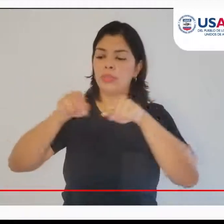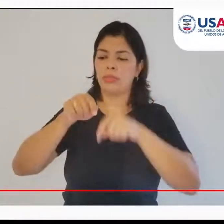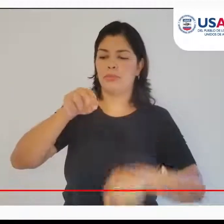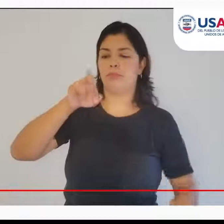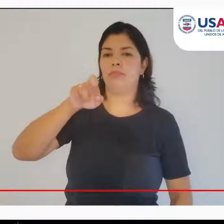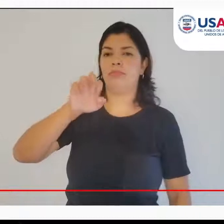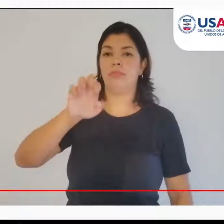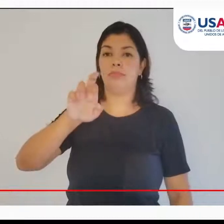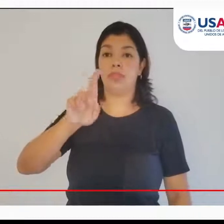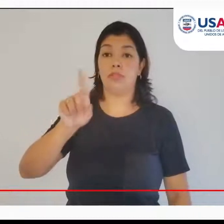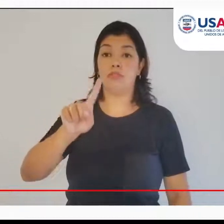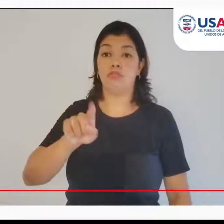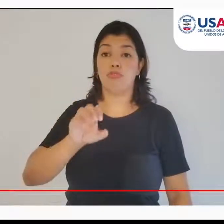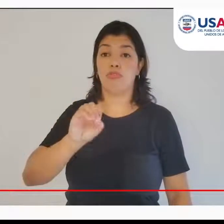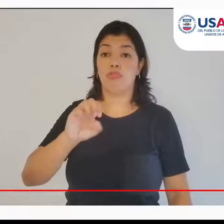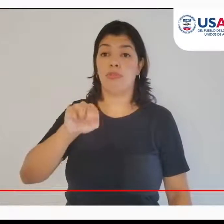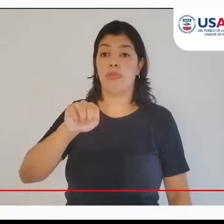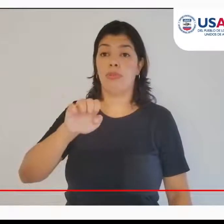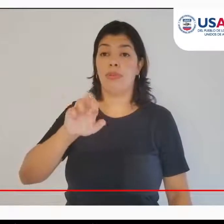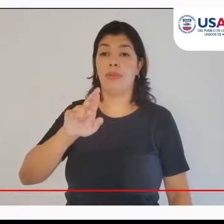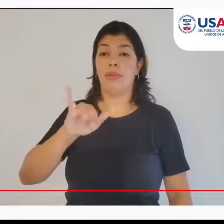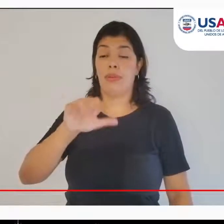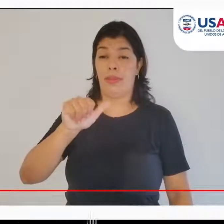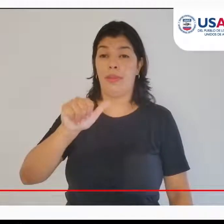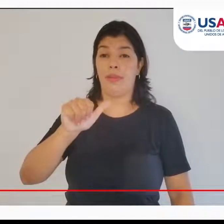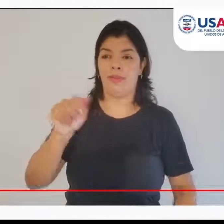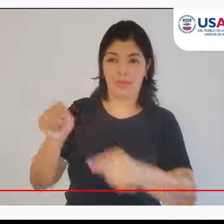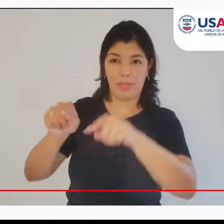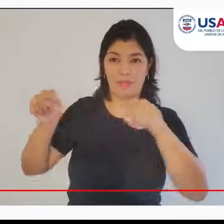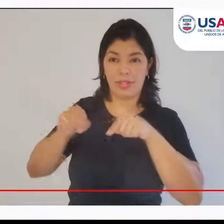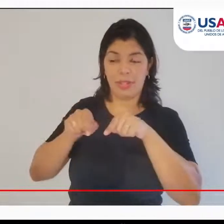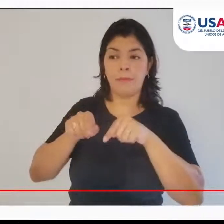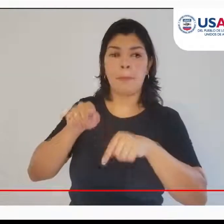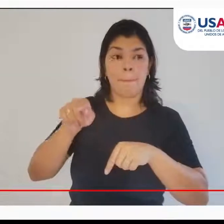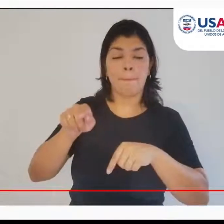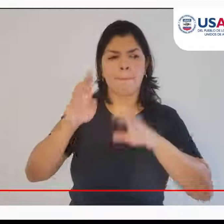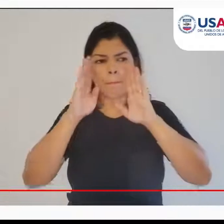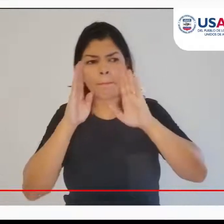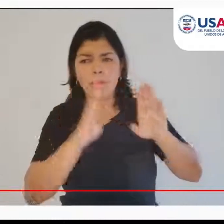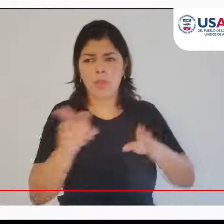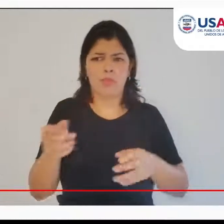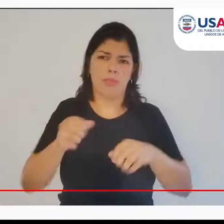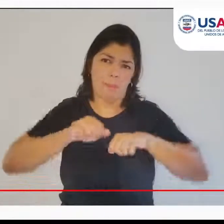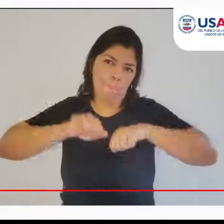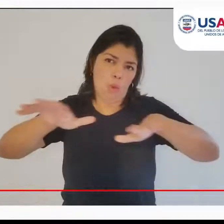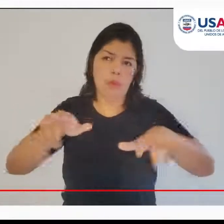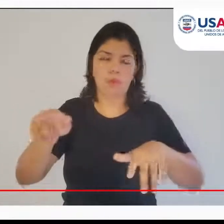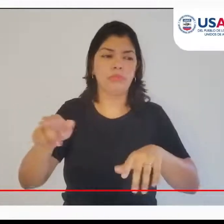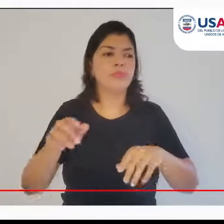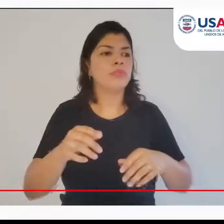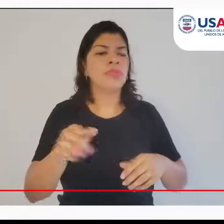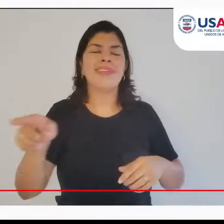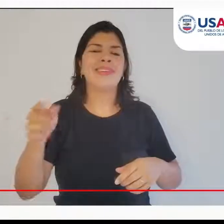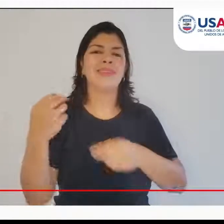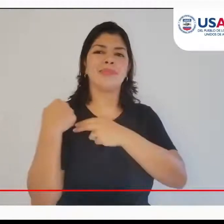quien nos está escuchando, existe una personería. Y las personerías son entes públicos que lo que hacen